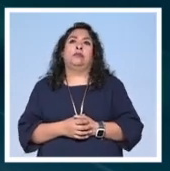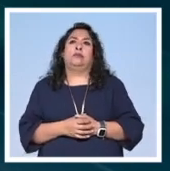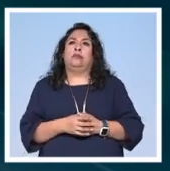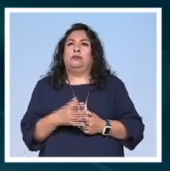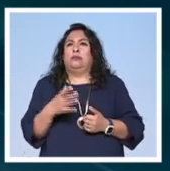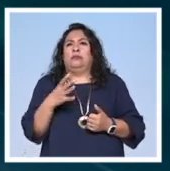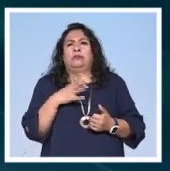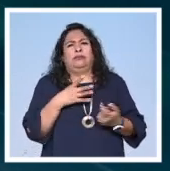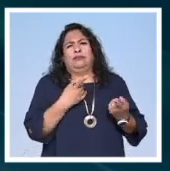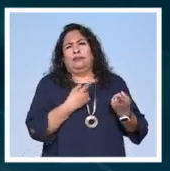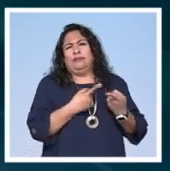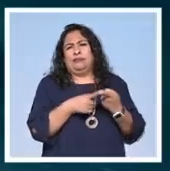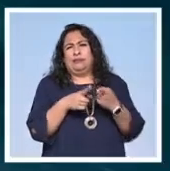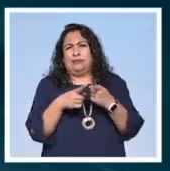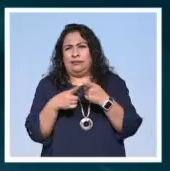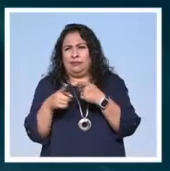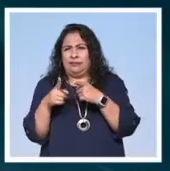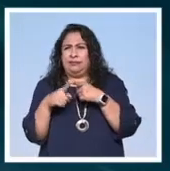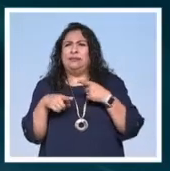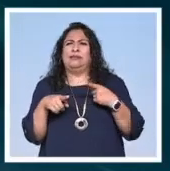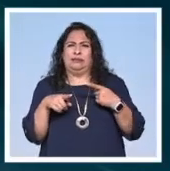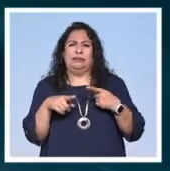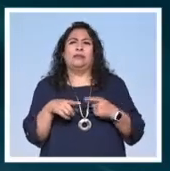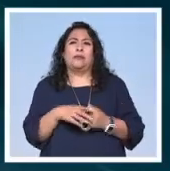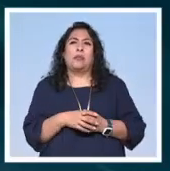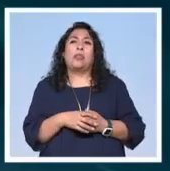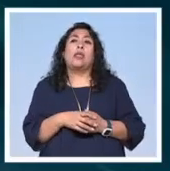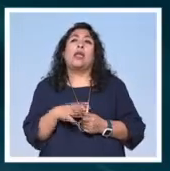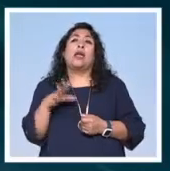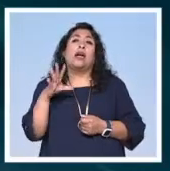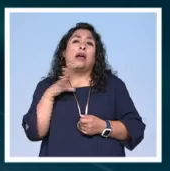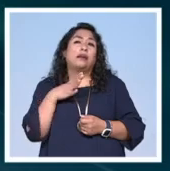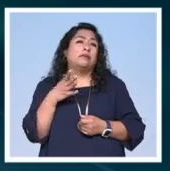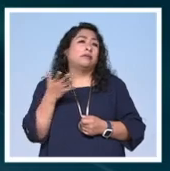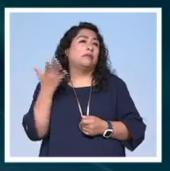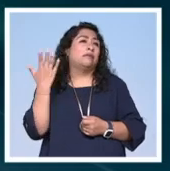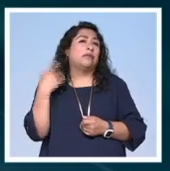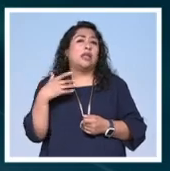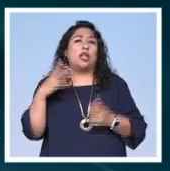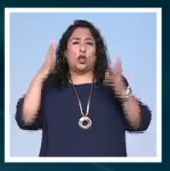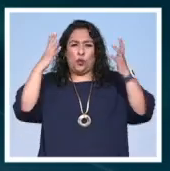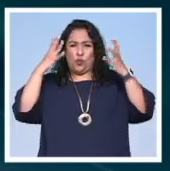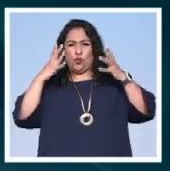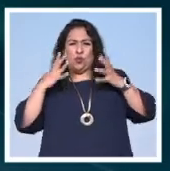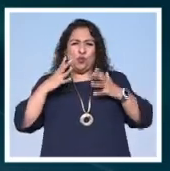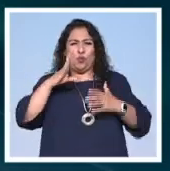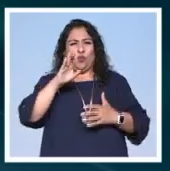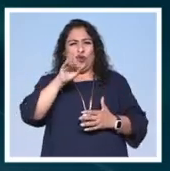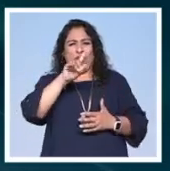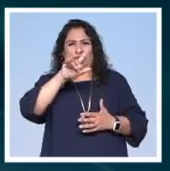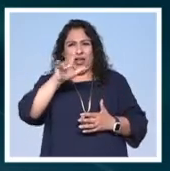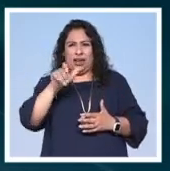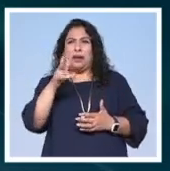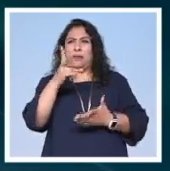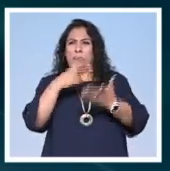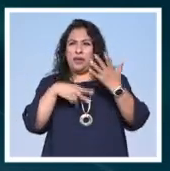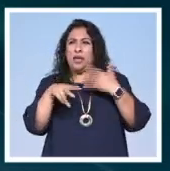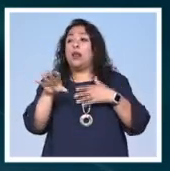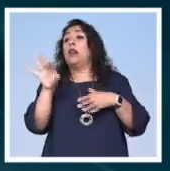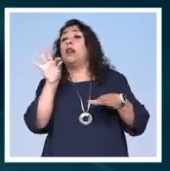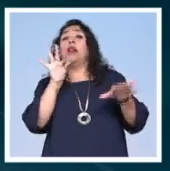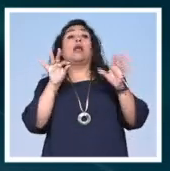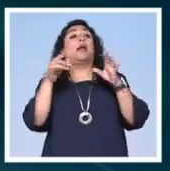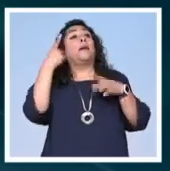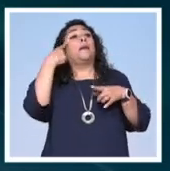dispersos muy muy distintos hemos tenido desde botargas navideñas que venían a reclutar